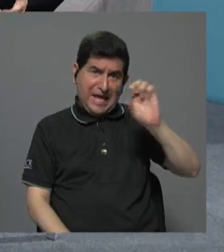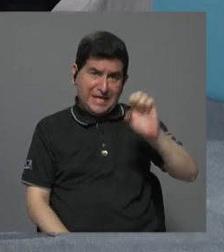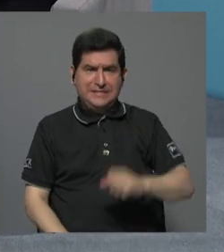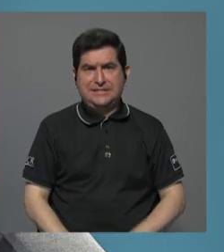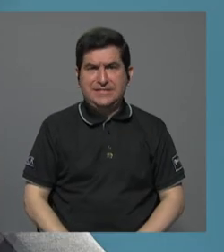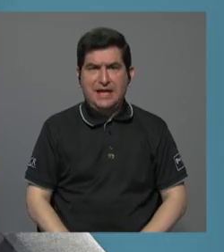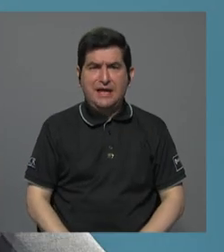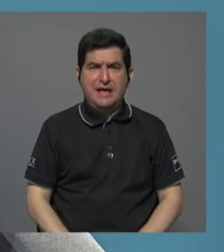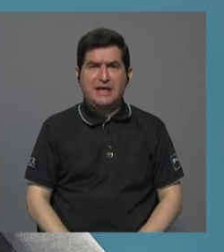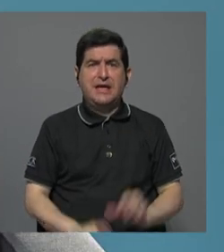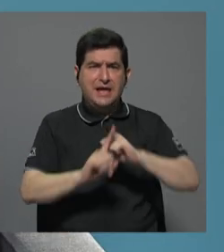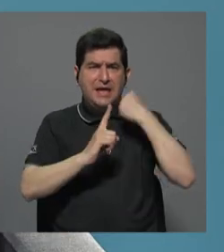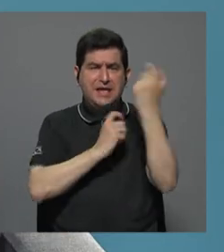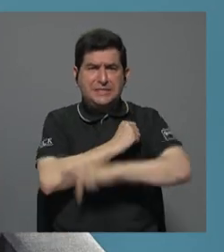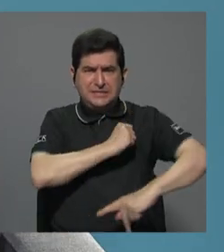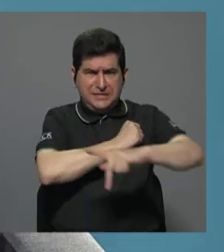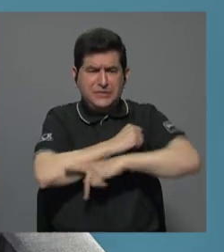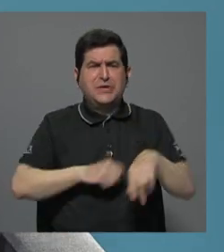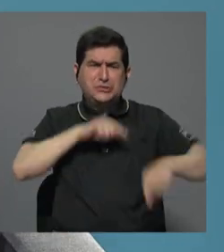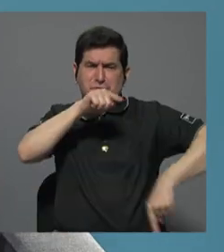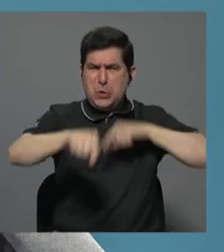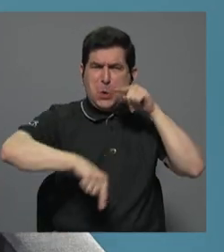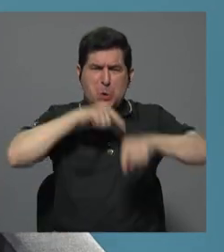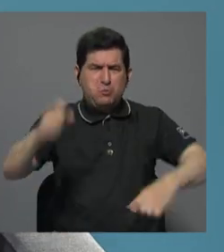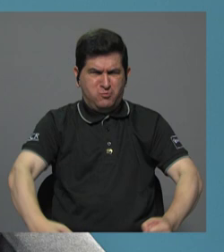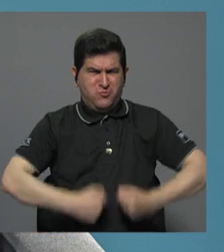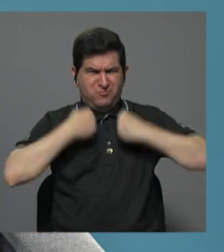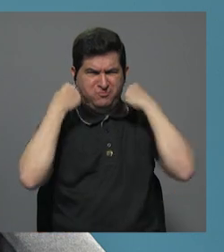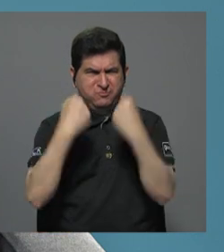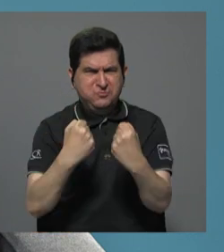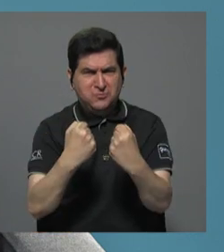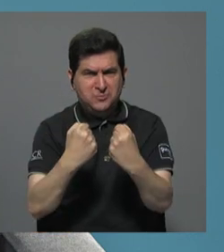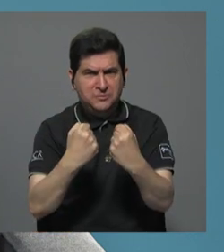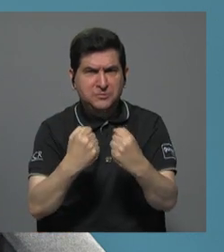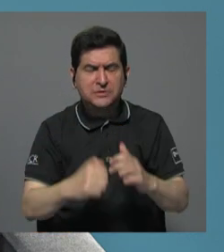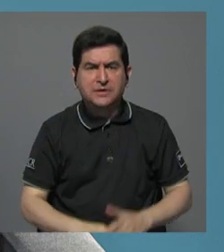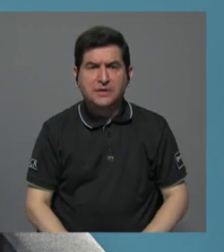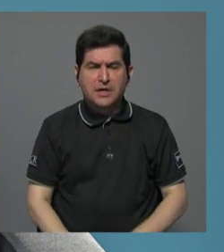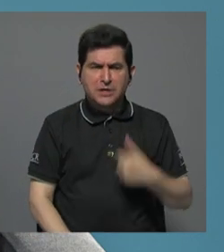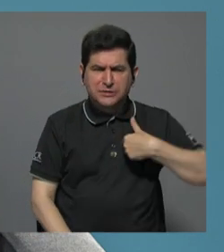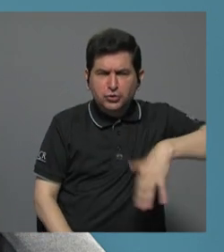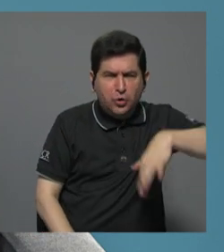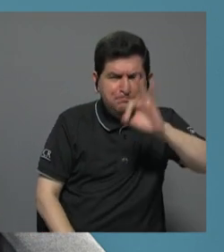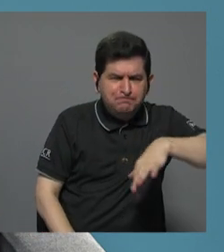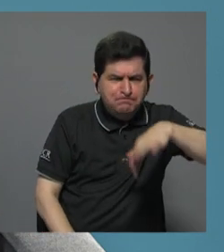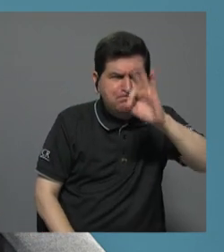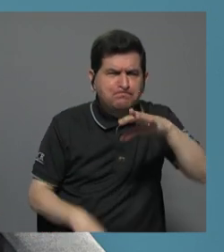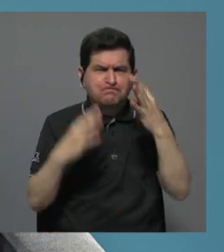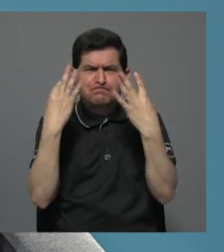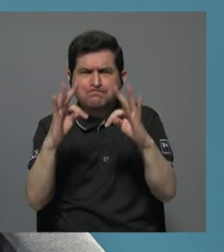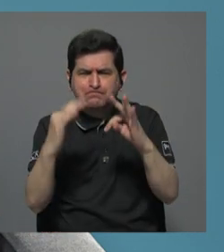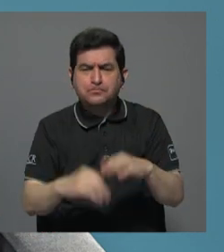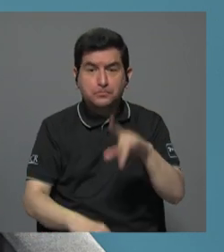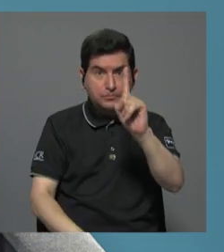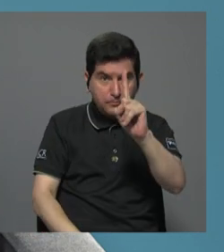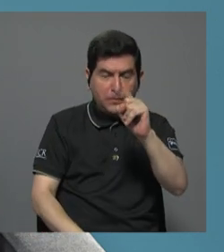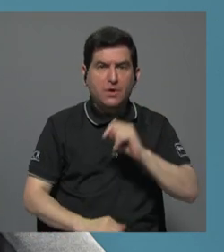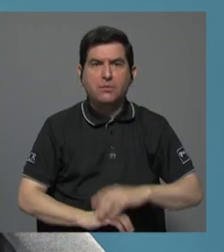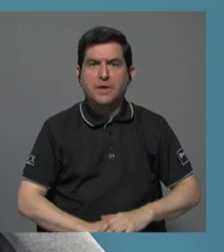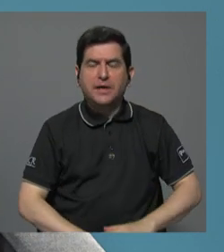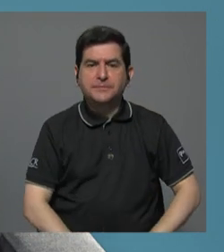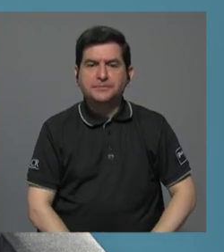el estado de la nación hace críticas muy fuertes vamos a ver si encuentro aquí la una de ellas